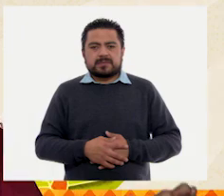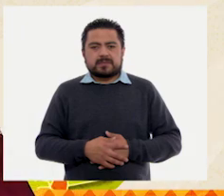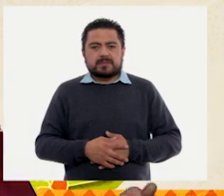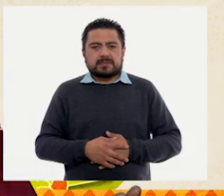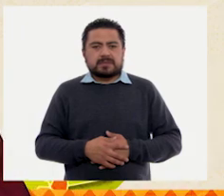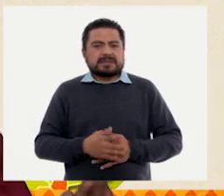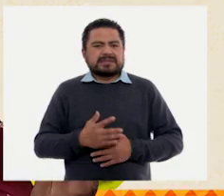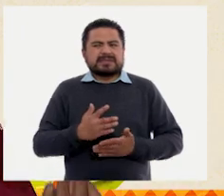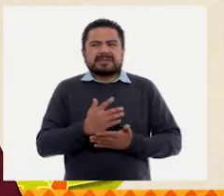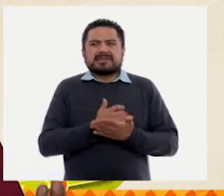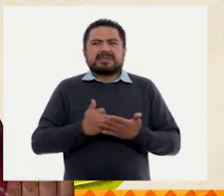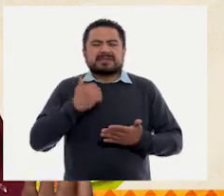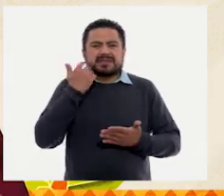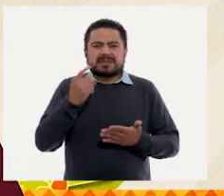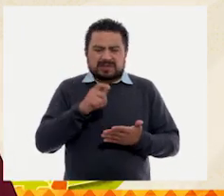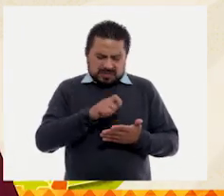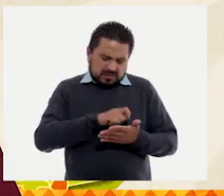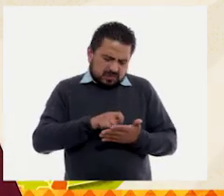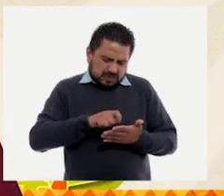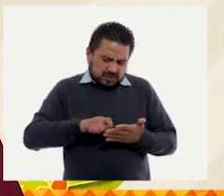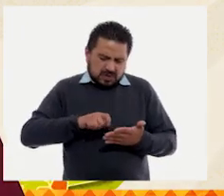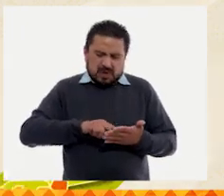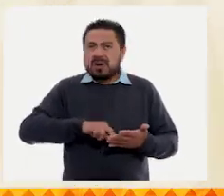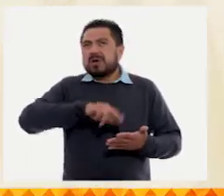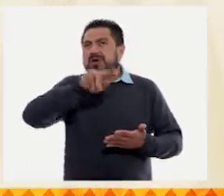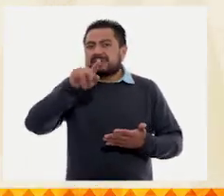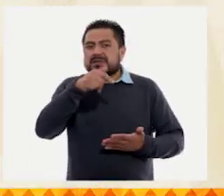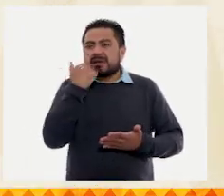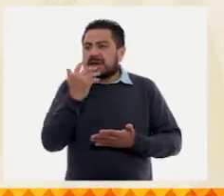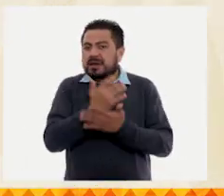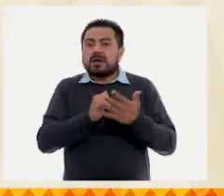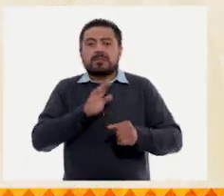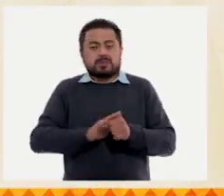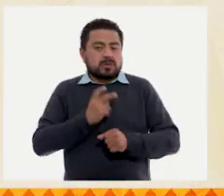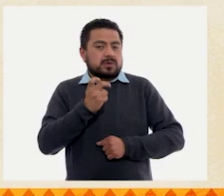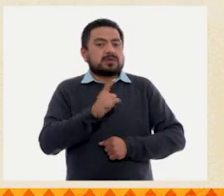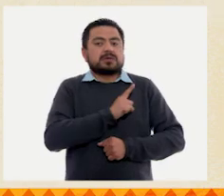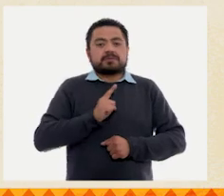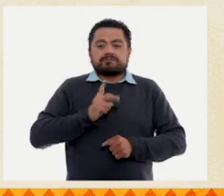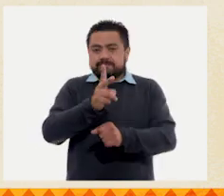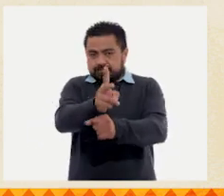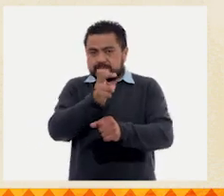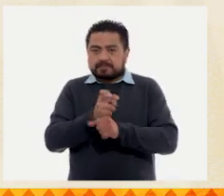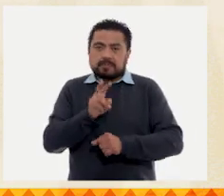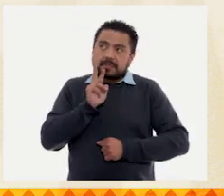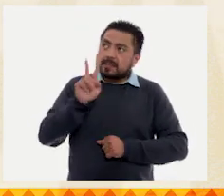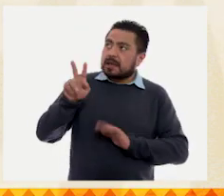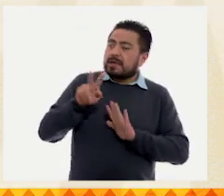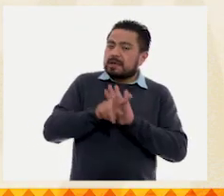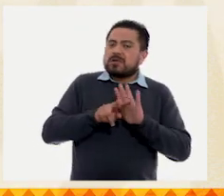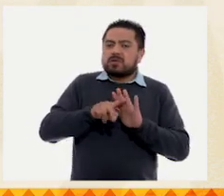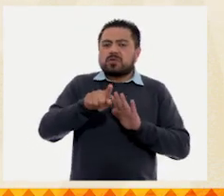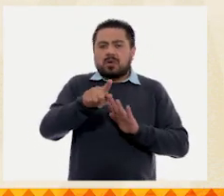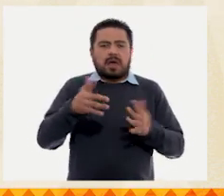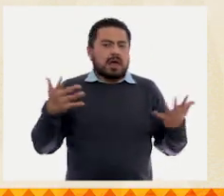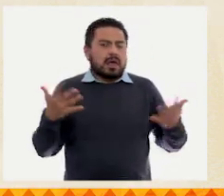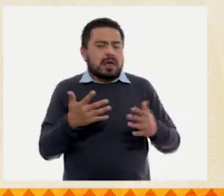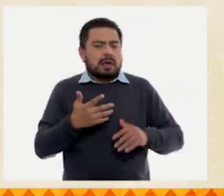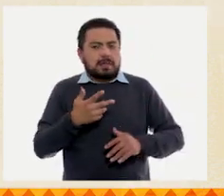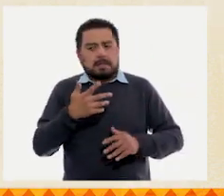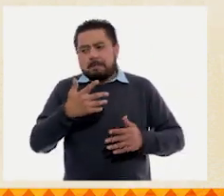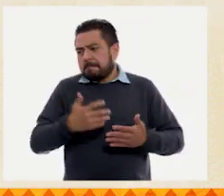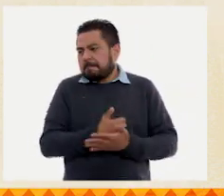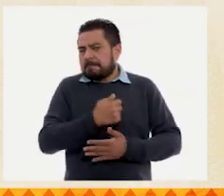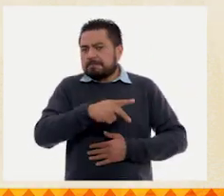Hasta dan ganas de tomar una pluma o un pincel, ¿verdad? Por eso, los invito a ver este video para que hagan su propio premio